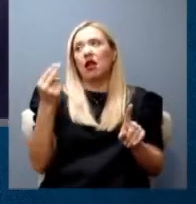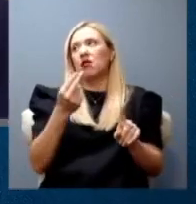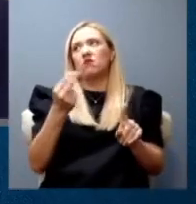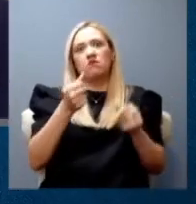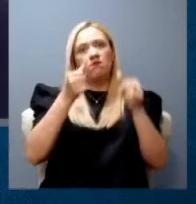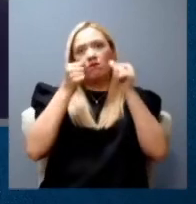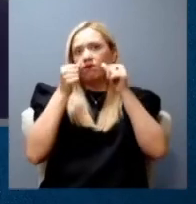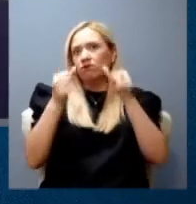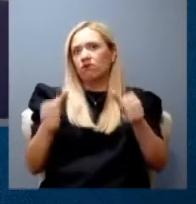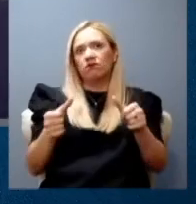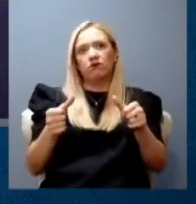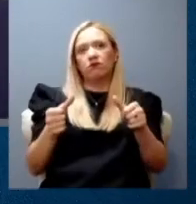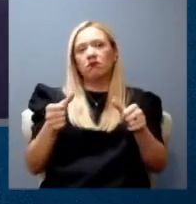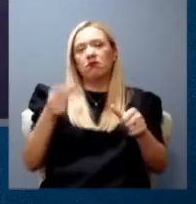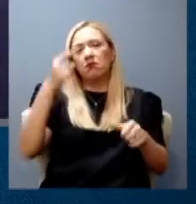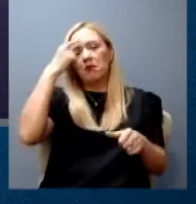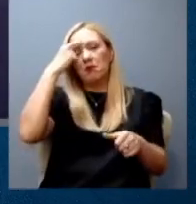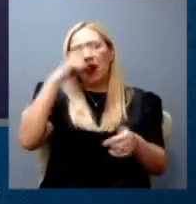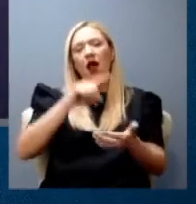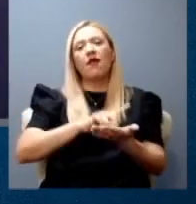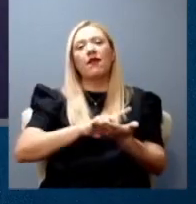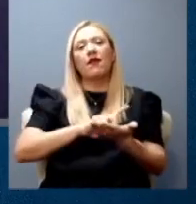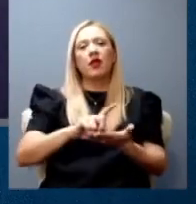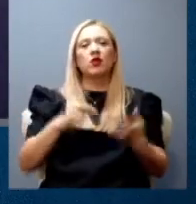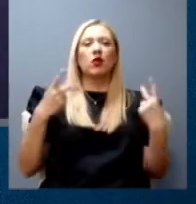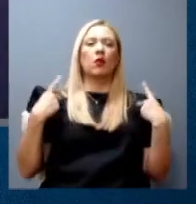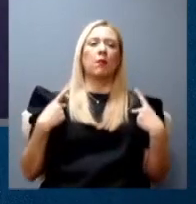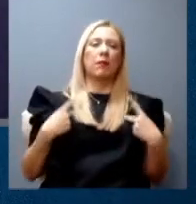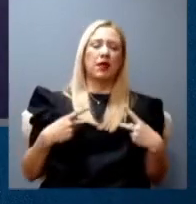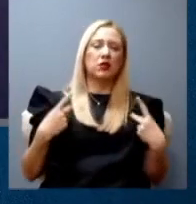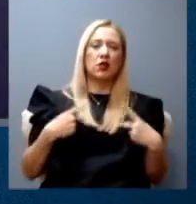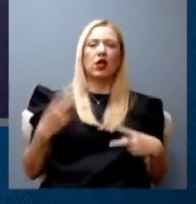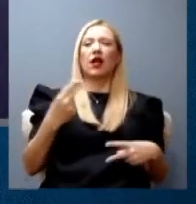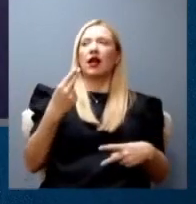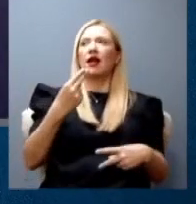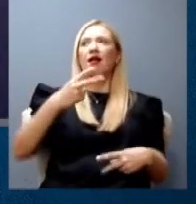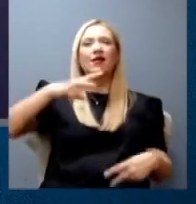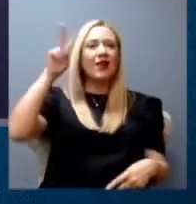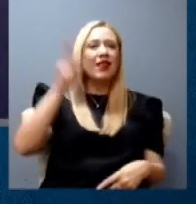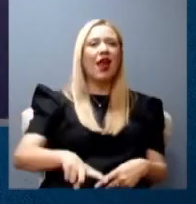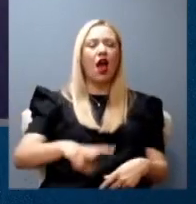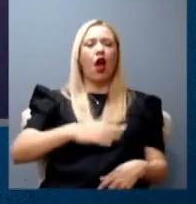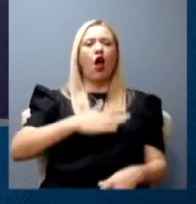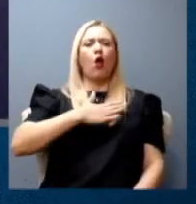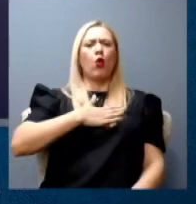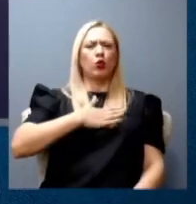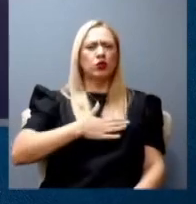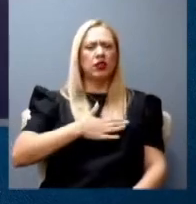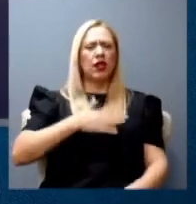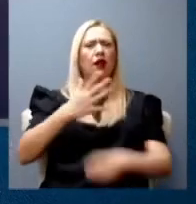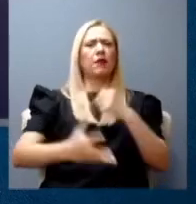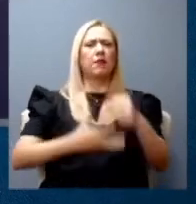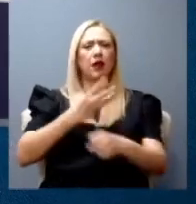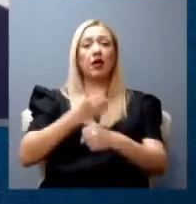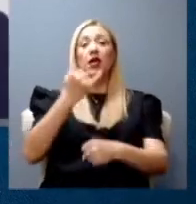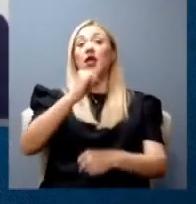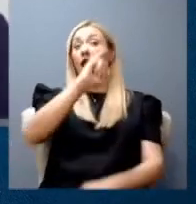posible los derechos de las víctimas a la verdad, la justicia, la reparación y las garantías de no repetición.